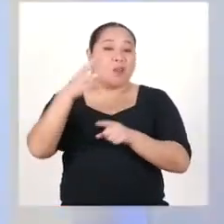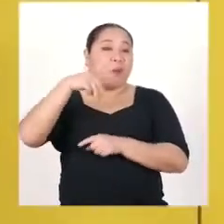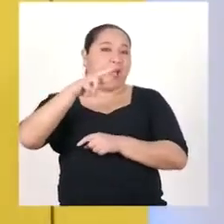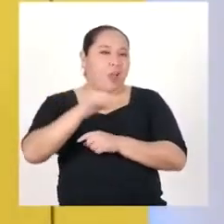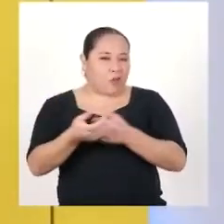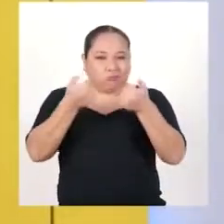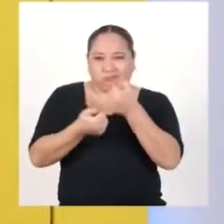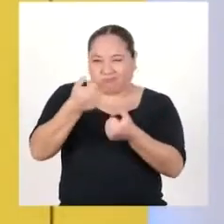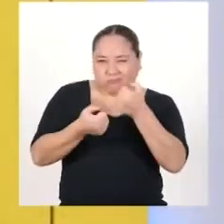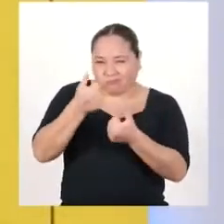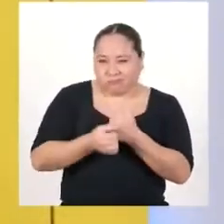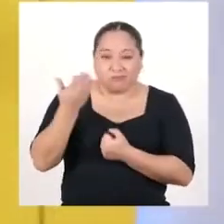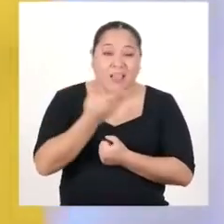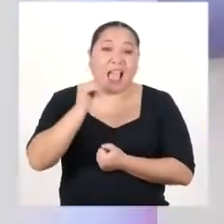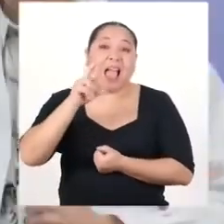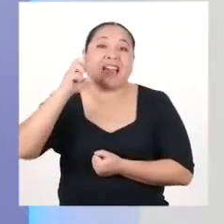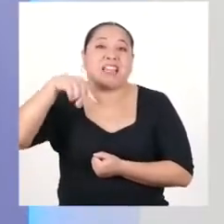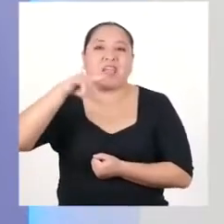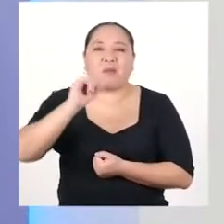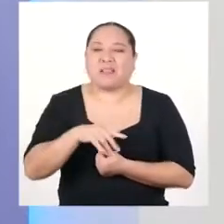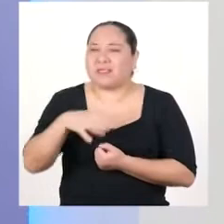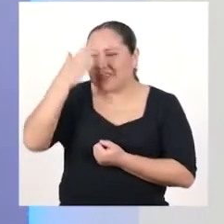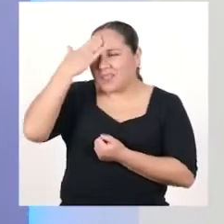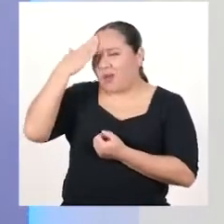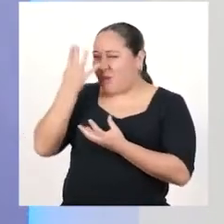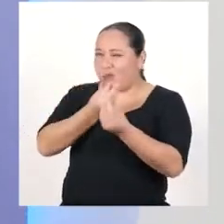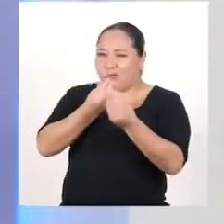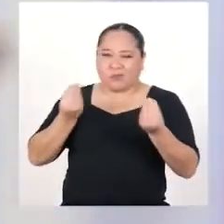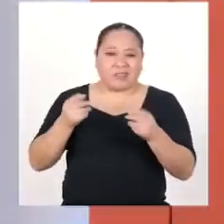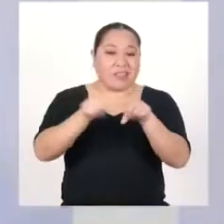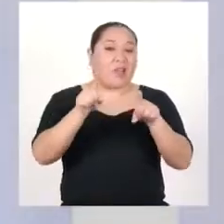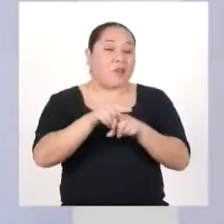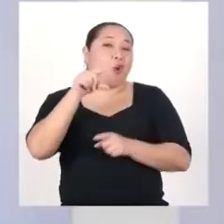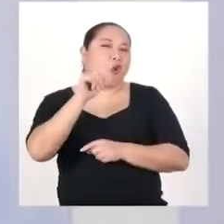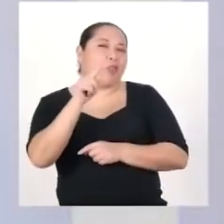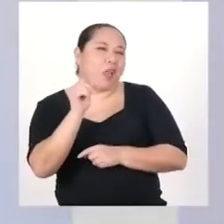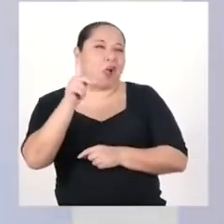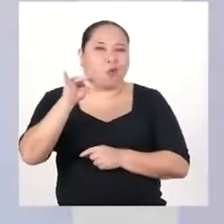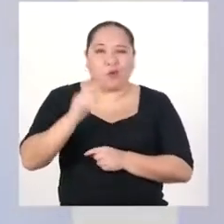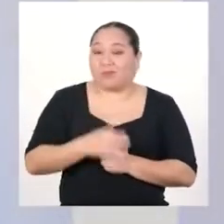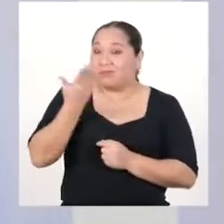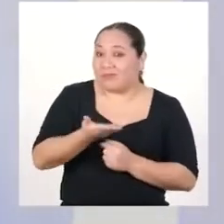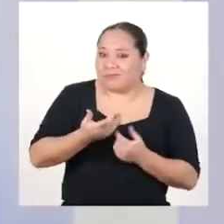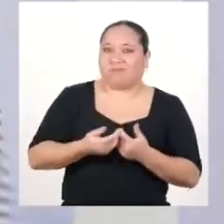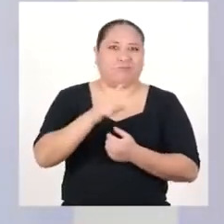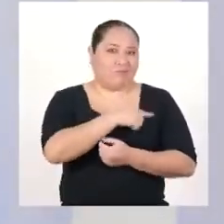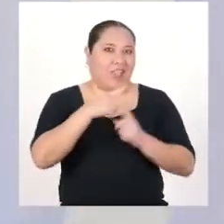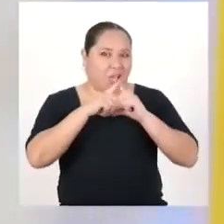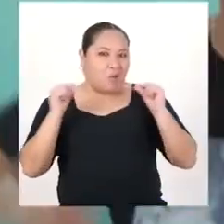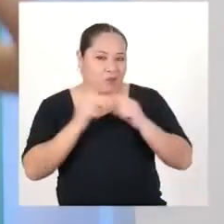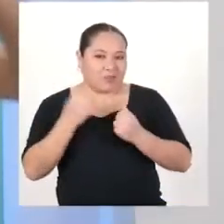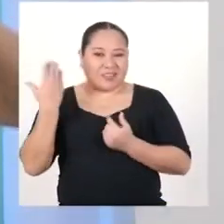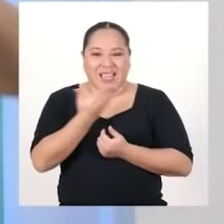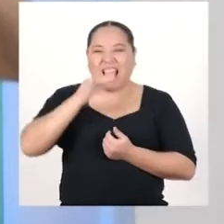Mario, el gamer. Y aquí ves, el señor sabe lo todo. También es Kotaku, el honorable japonés y